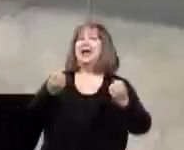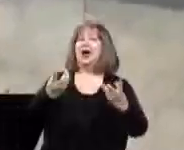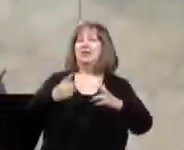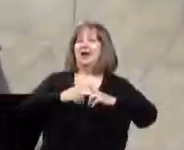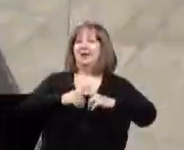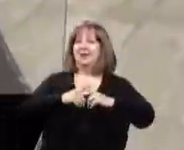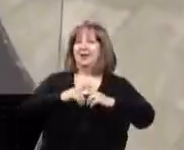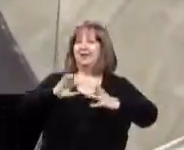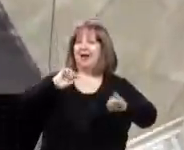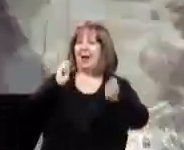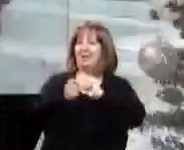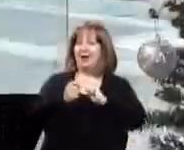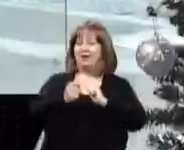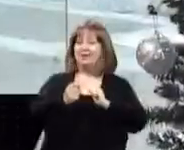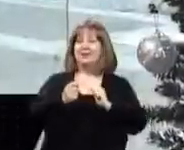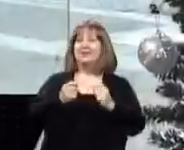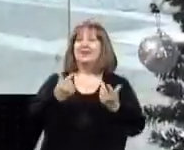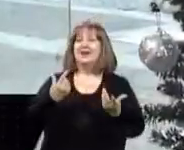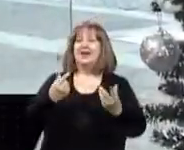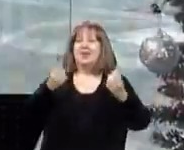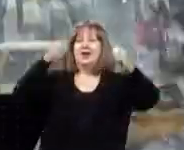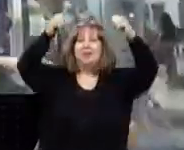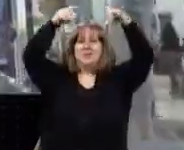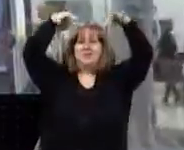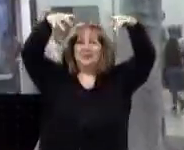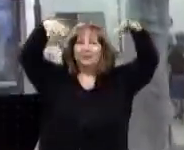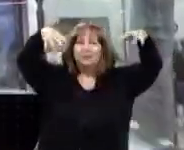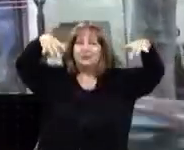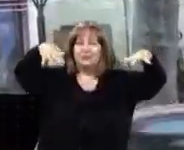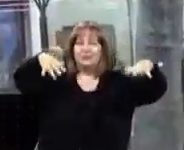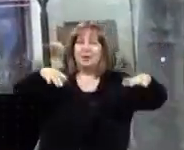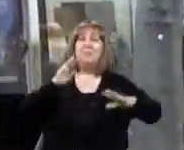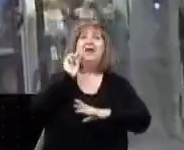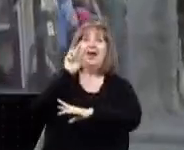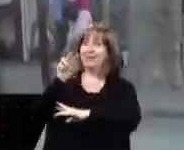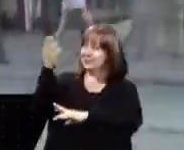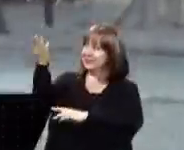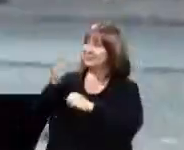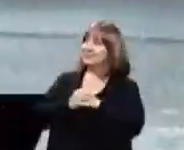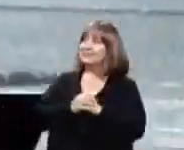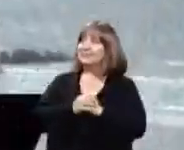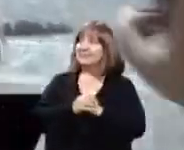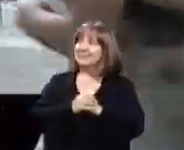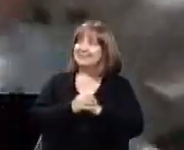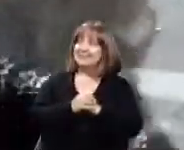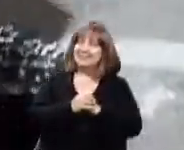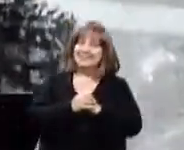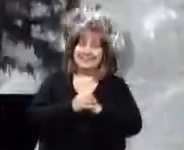hasta los arbolitos de Navidad y poniéndolos, por supuesto, mucho más bellos como este que tengo aquí a mi lado. Mirá lo que es.